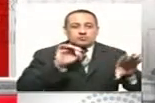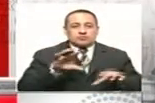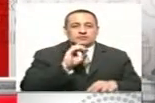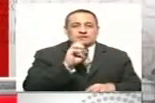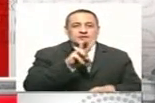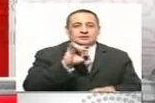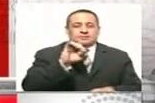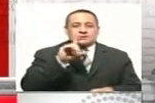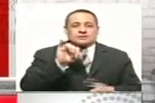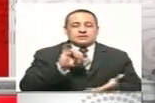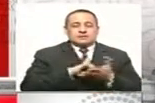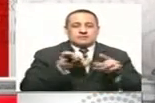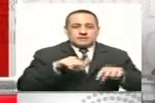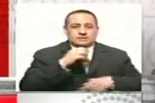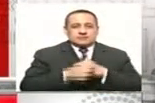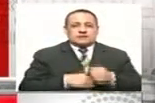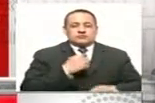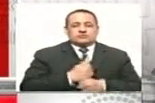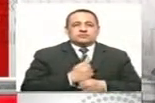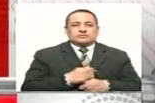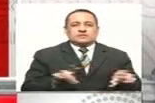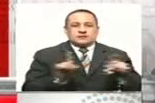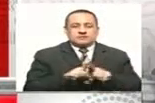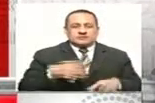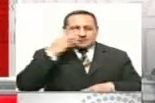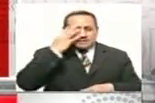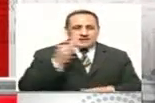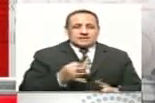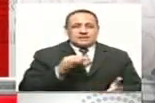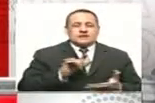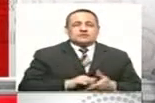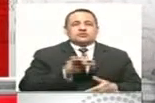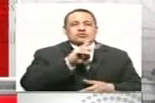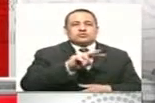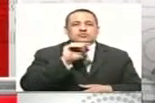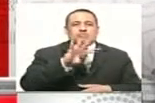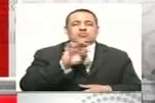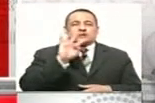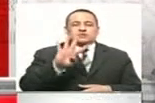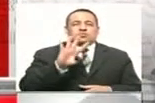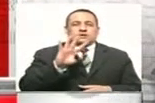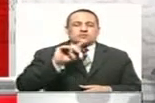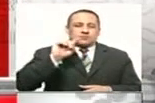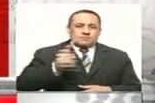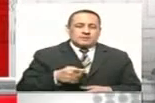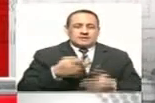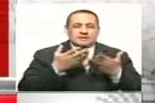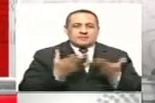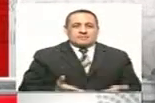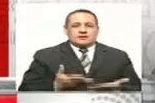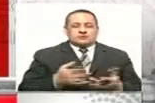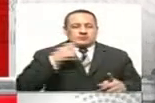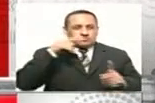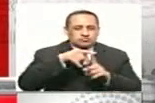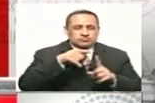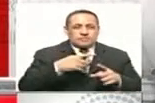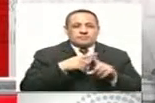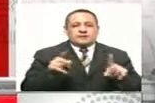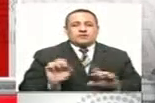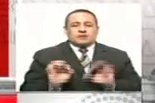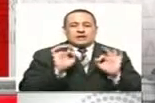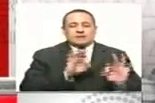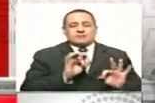Devida para este año, se hayan considerado 244 toneladas como meta, pero en la